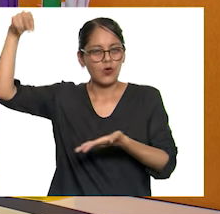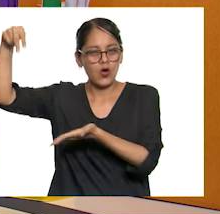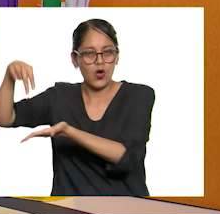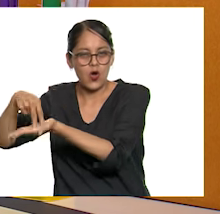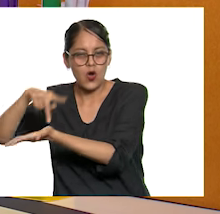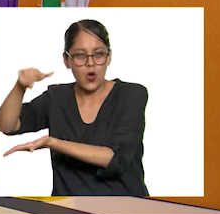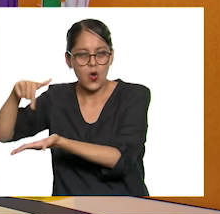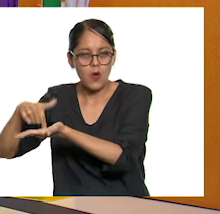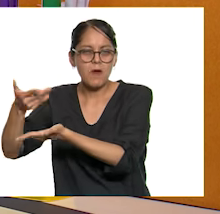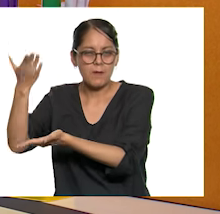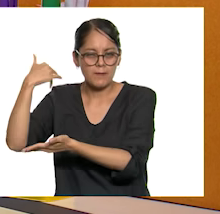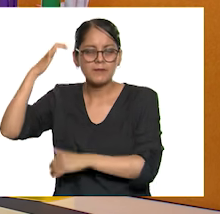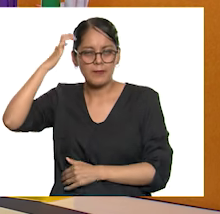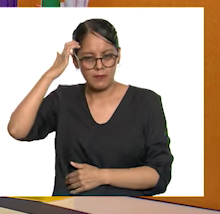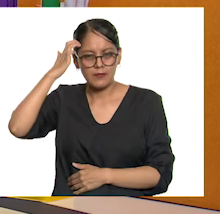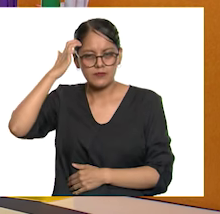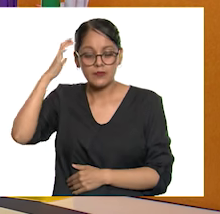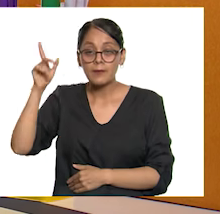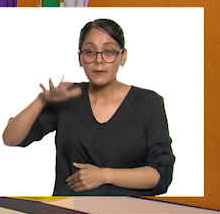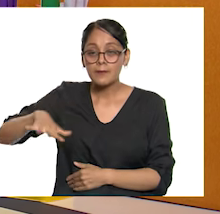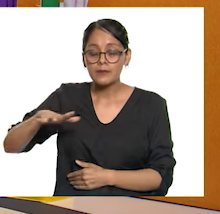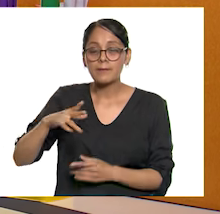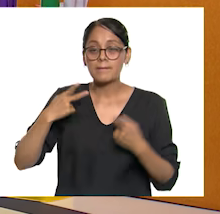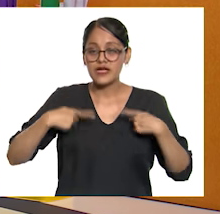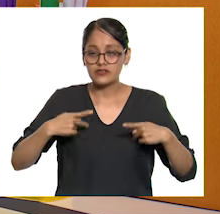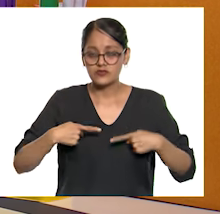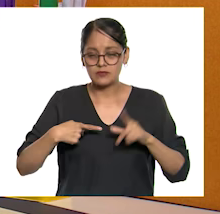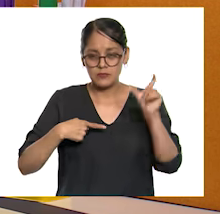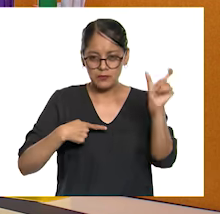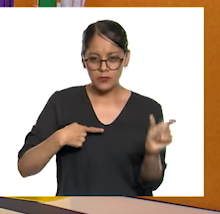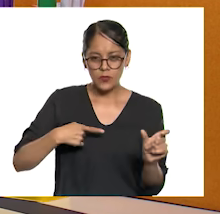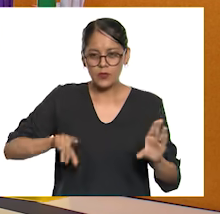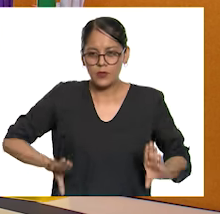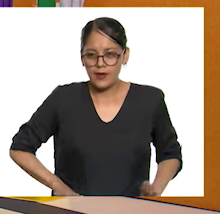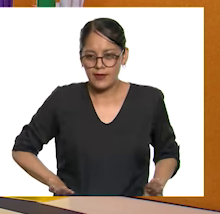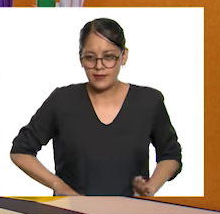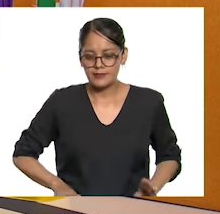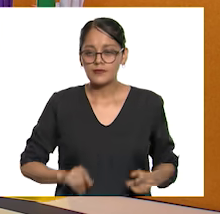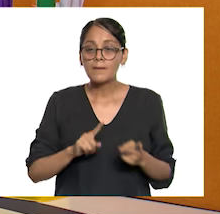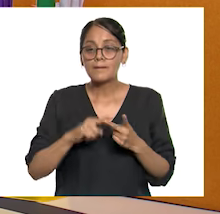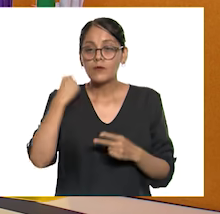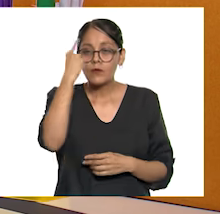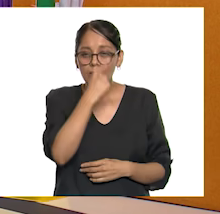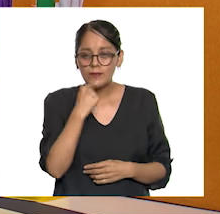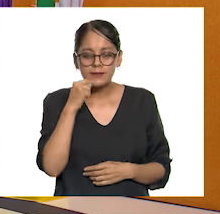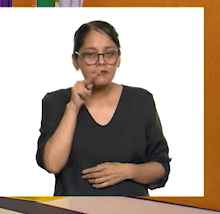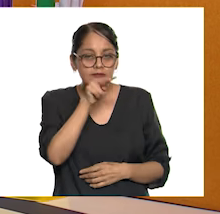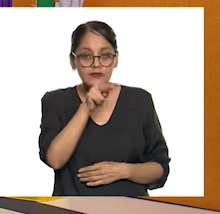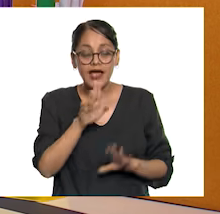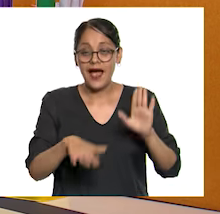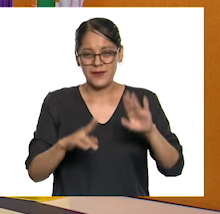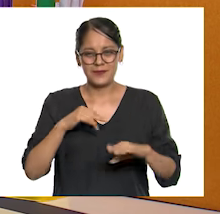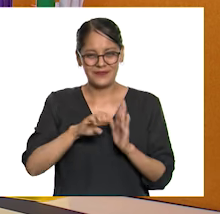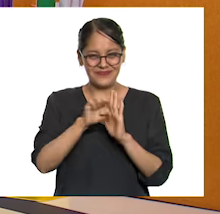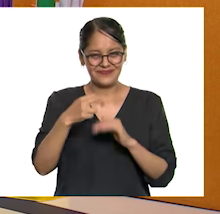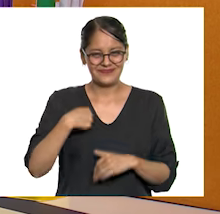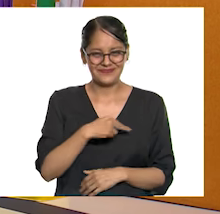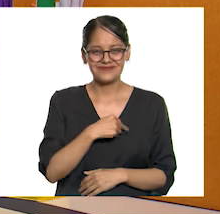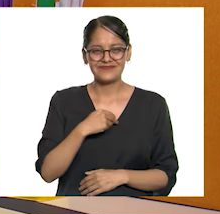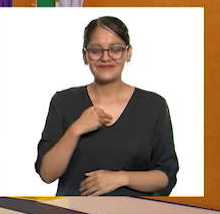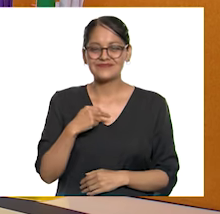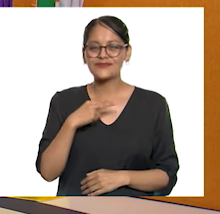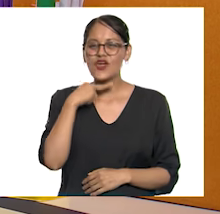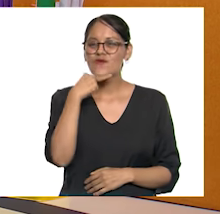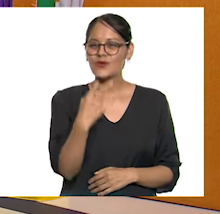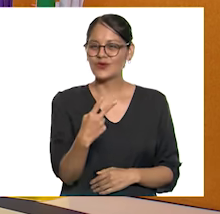vamos construyendo las características del personaje, vamos poniéndole un rostro, a veces no les pasa que también les ponen